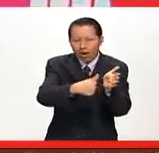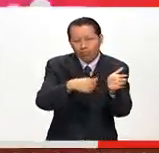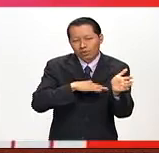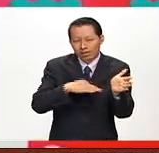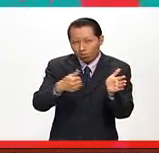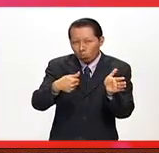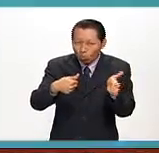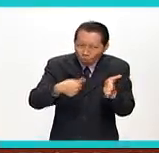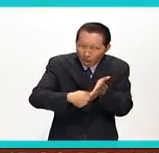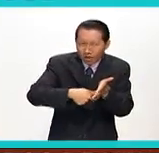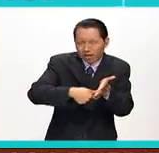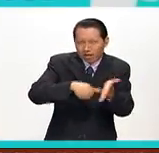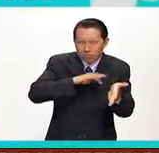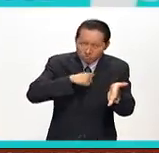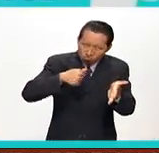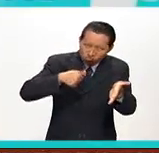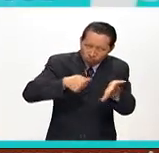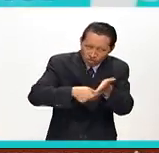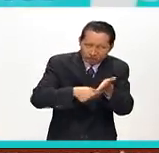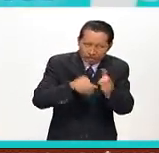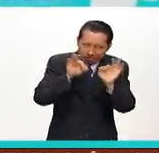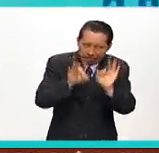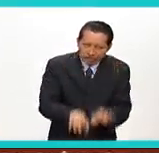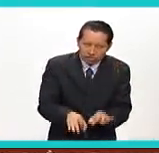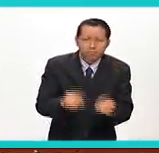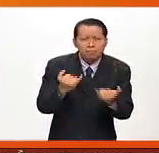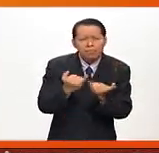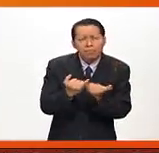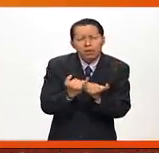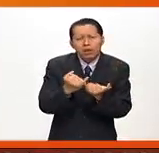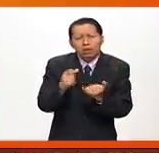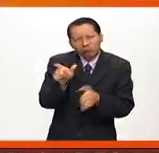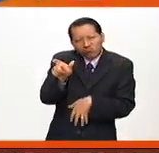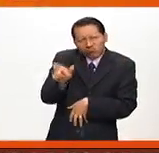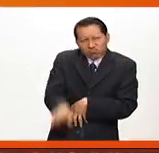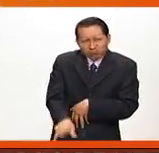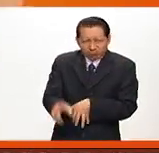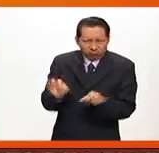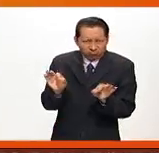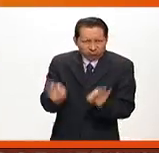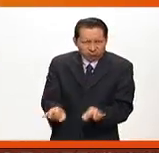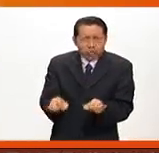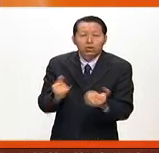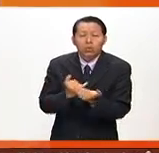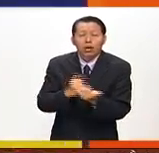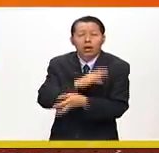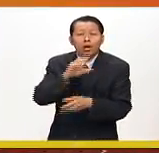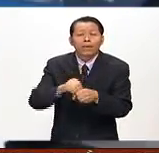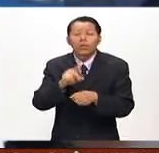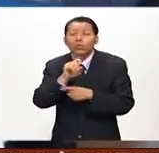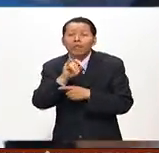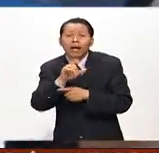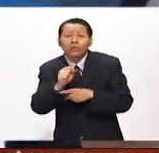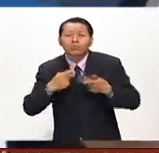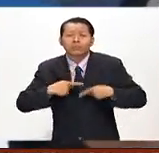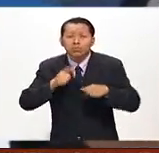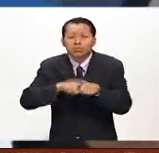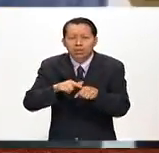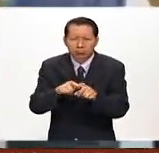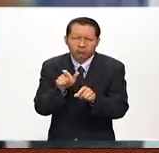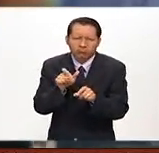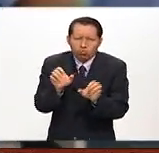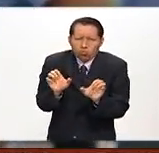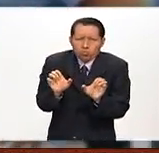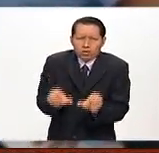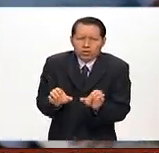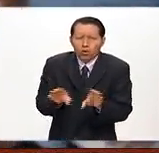Estas medidas le brindarán seguridad, confirmarán su identidad y protegerán sus datos personales cuando realice algún trámite. ¿Cómo